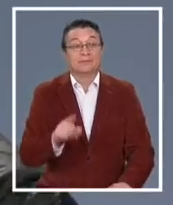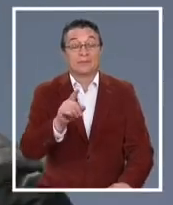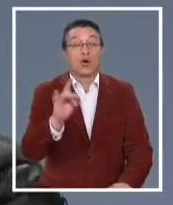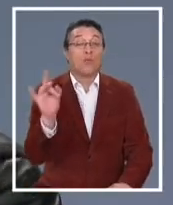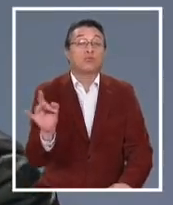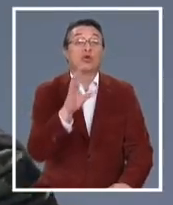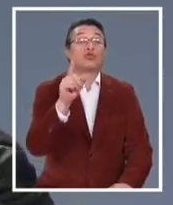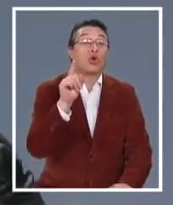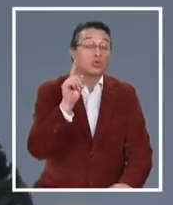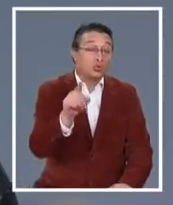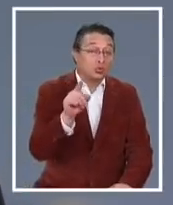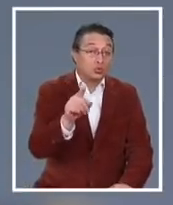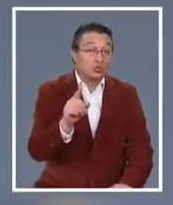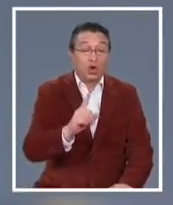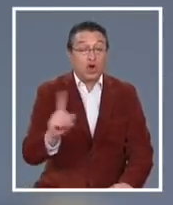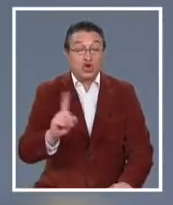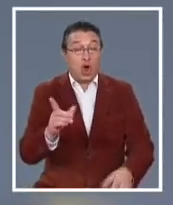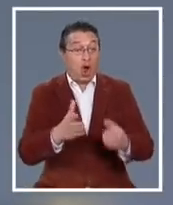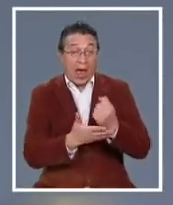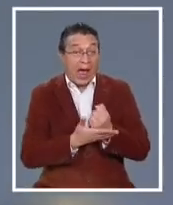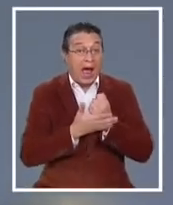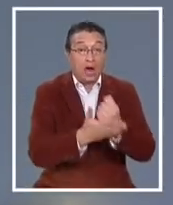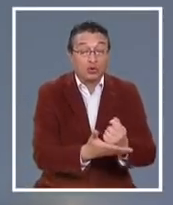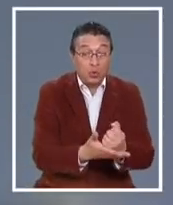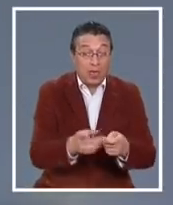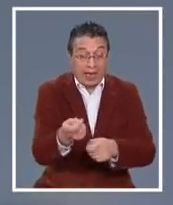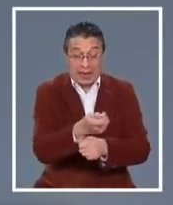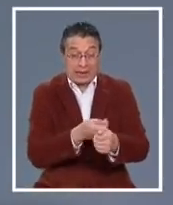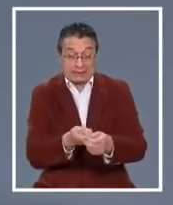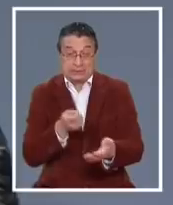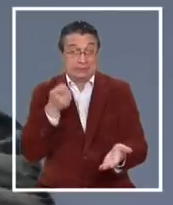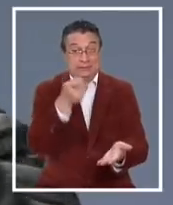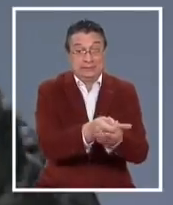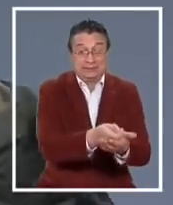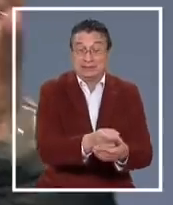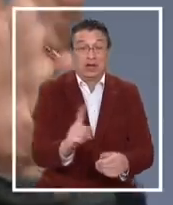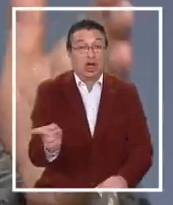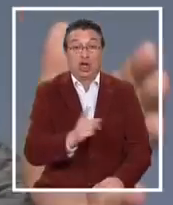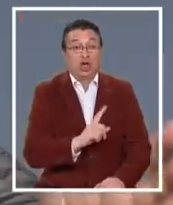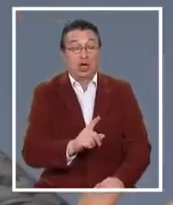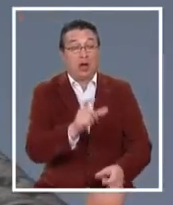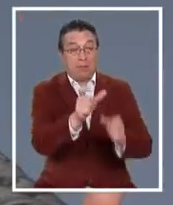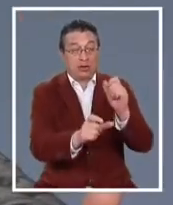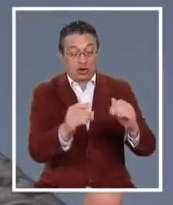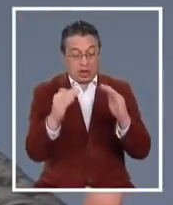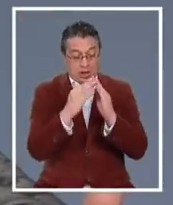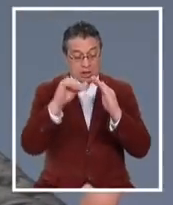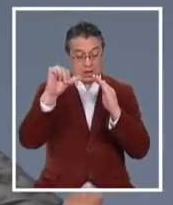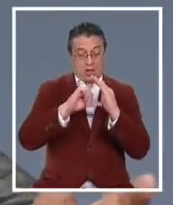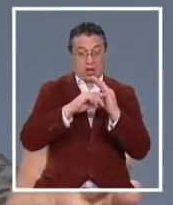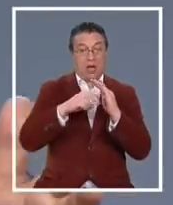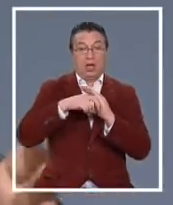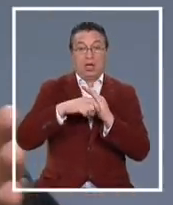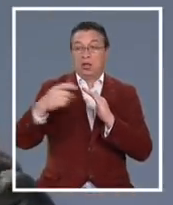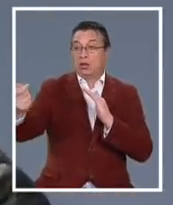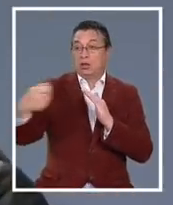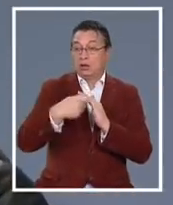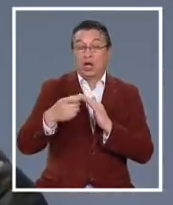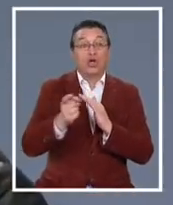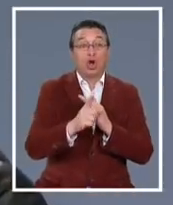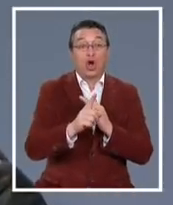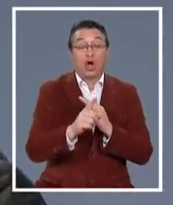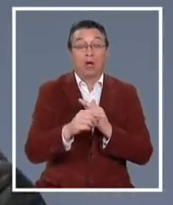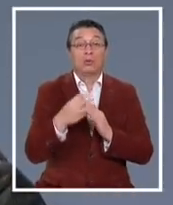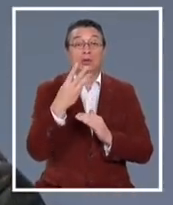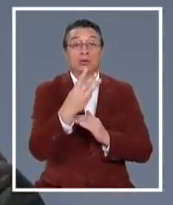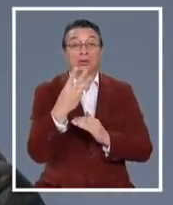si tú no ayudas económicamente a la gente que está encerrada, un tercio de los